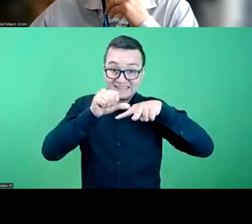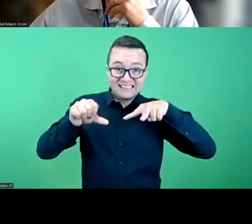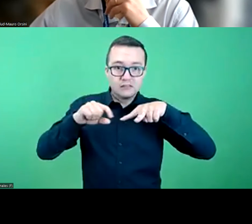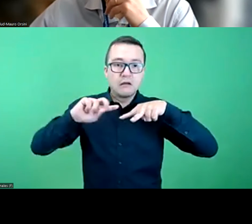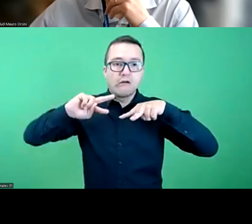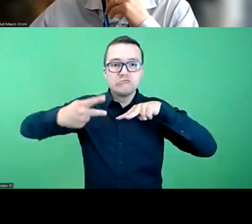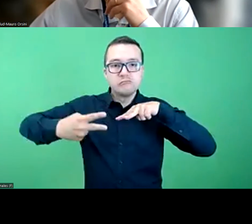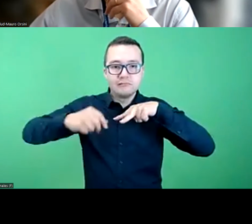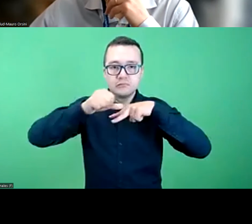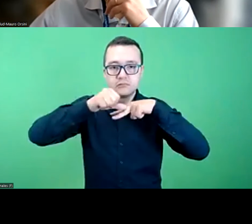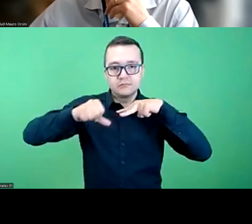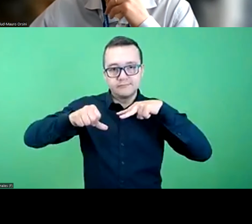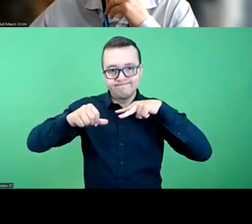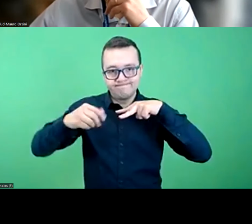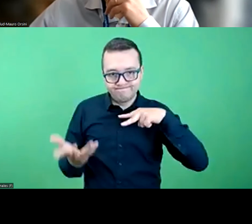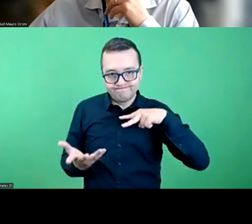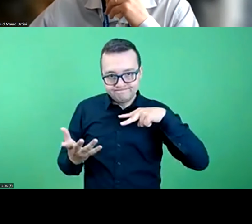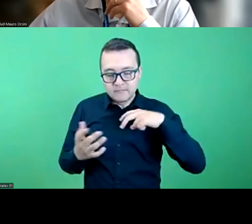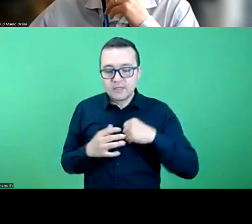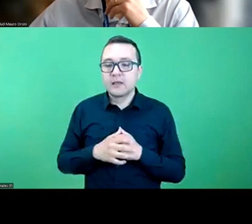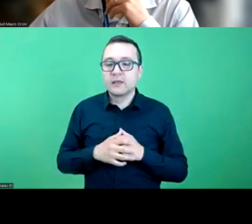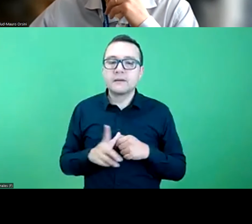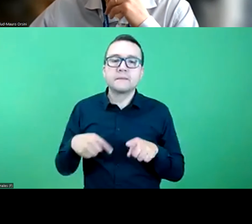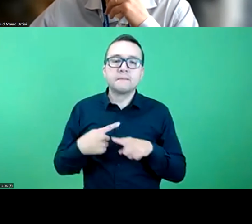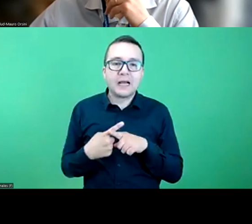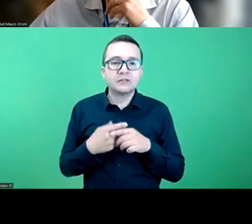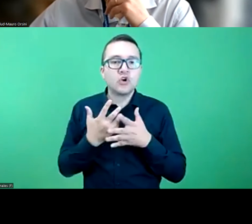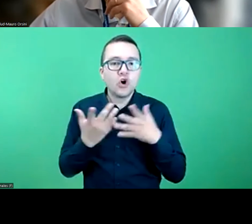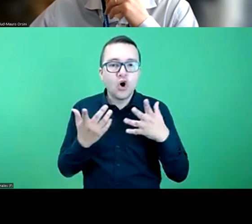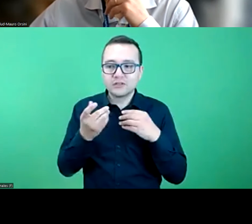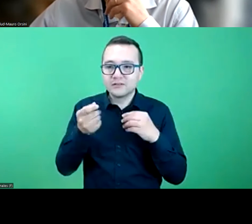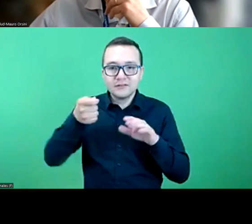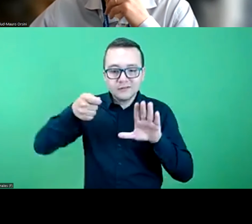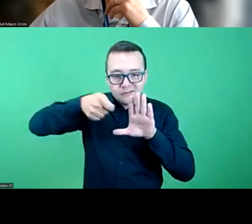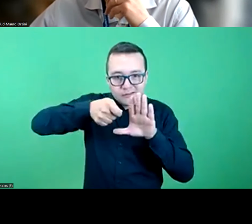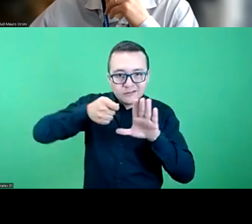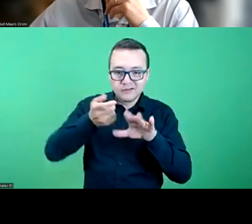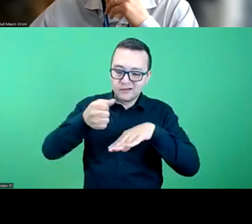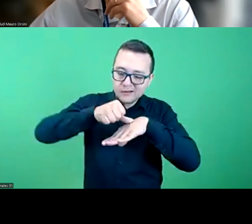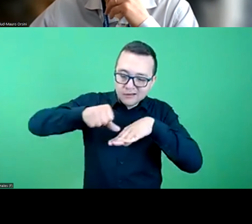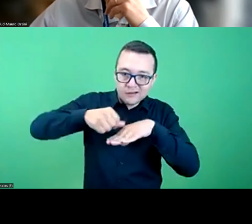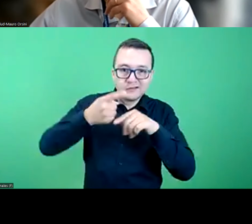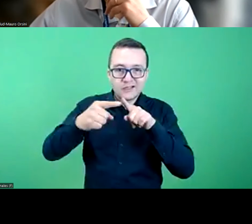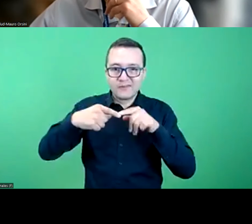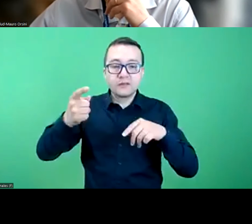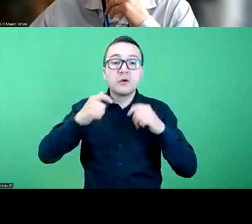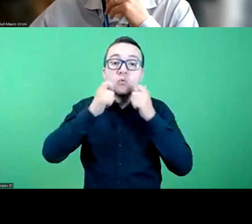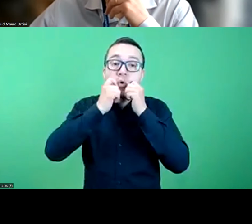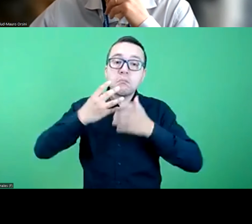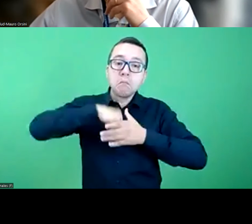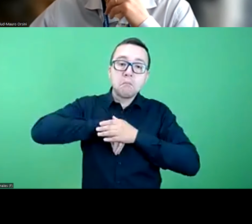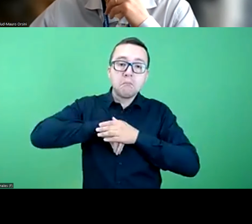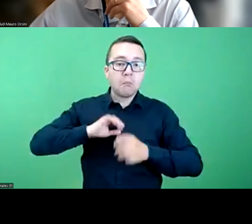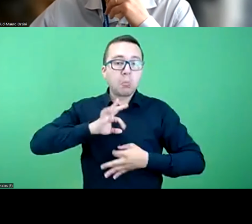Posteriormente, en otros procesos, pues objetos quirúrgicos olvidados en su cuerpo. Problemas en el manejo de su parto más